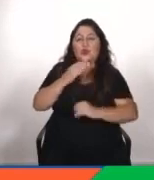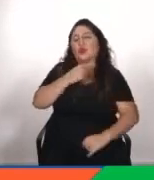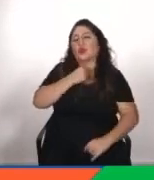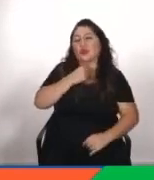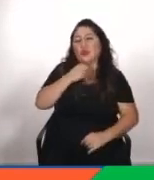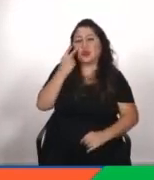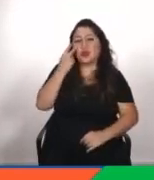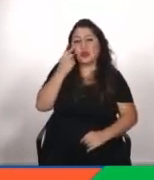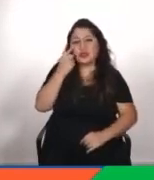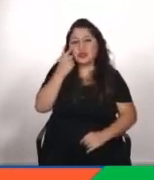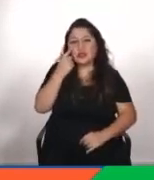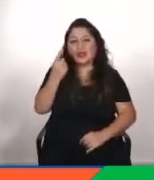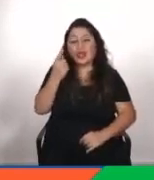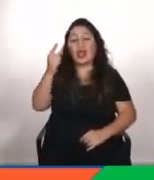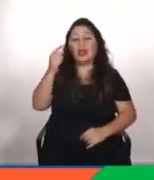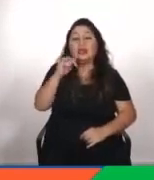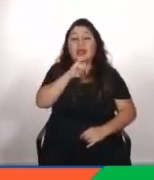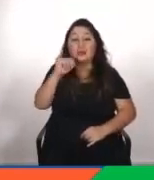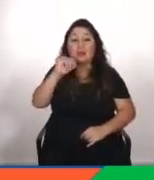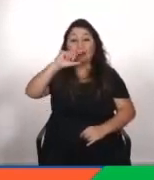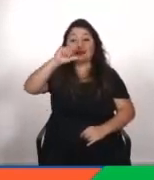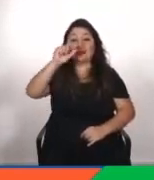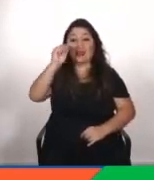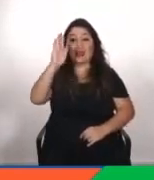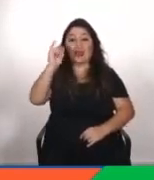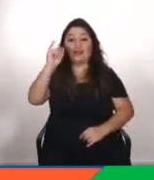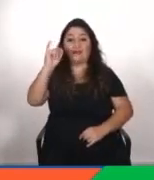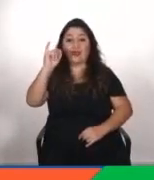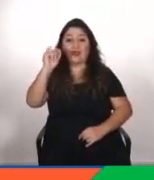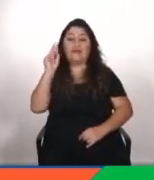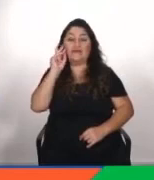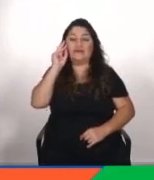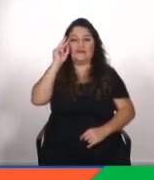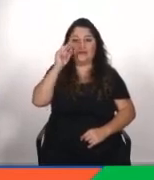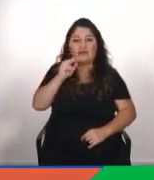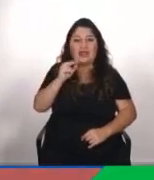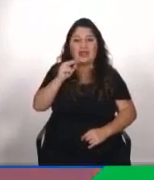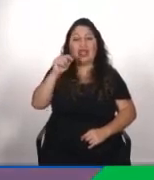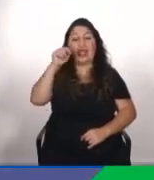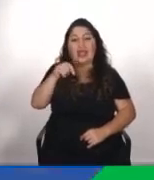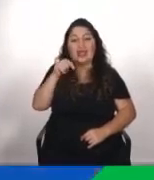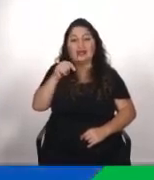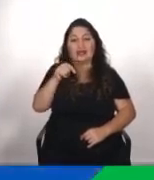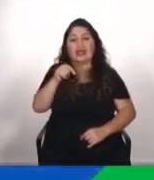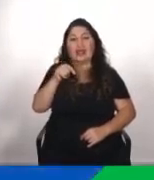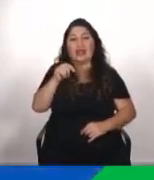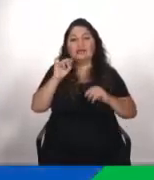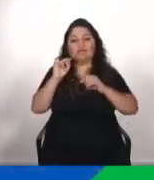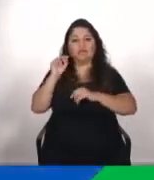se viene Gaby Santolaya con Astroblog, así que manténganse en línea porque esta DivulgaCon sigue. Ya llevamos